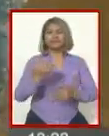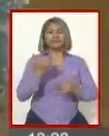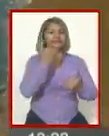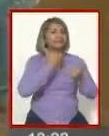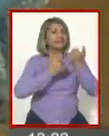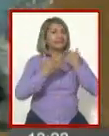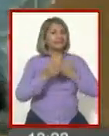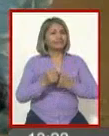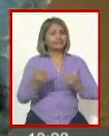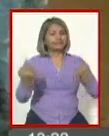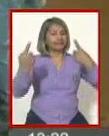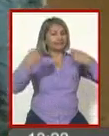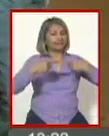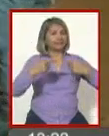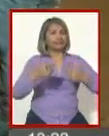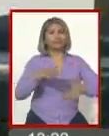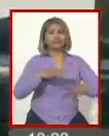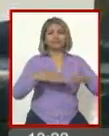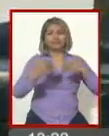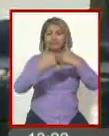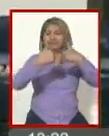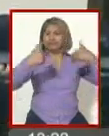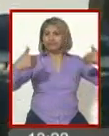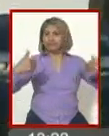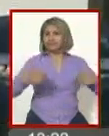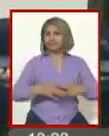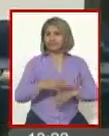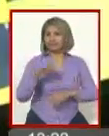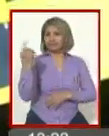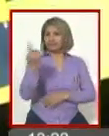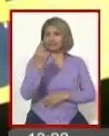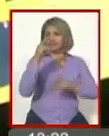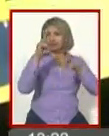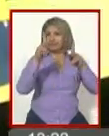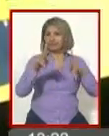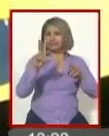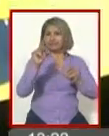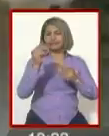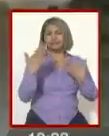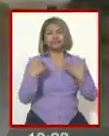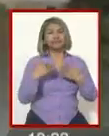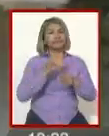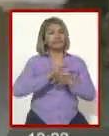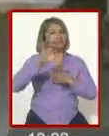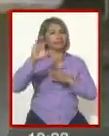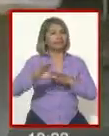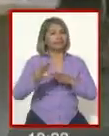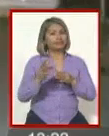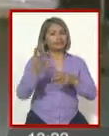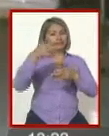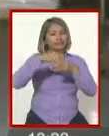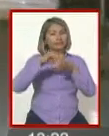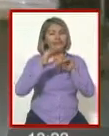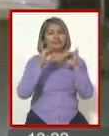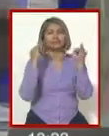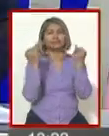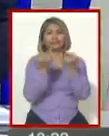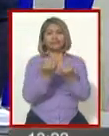caer en esta suerte de confrontación ante un hecho aislado perpetrado por una persona que no corresponde al total de una